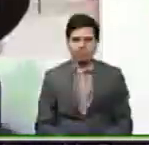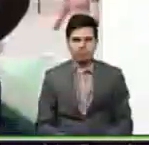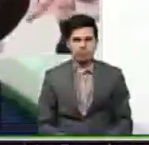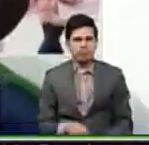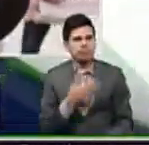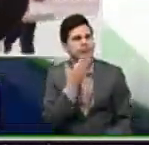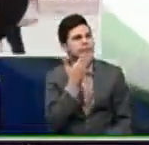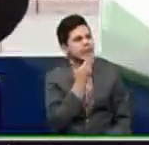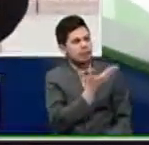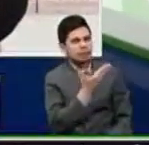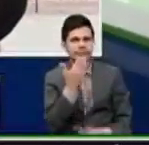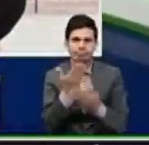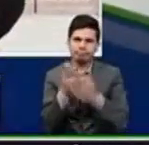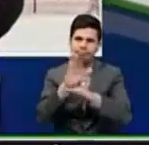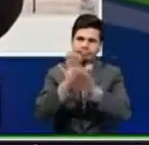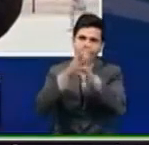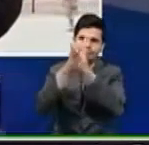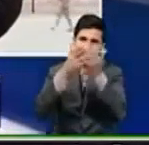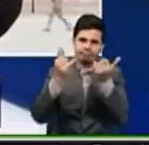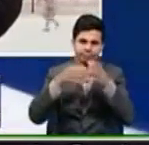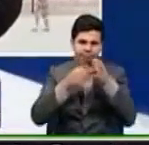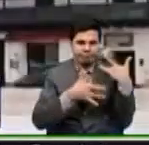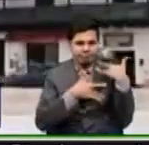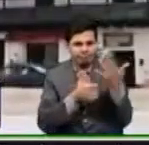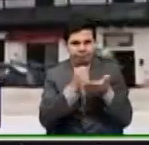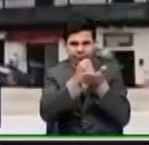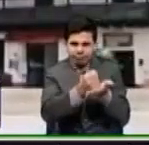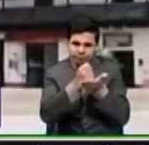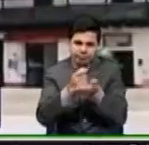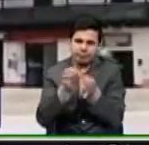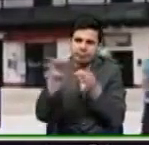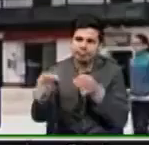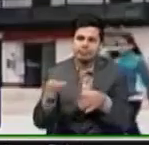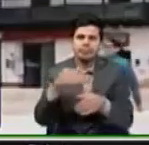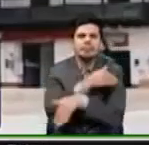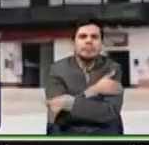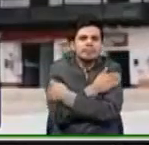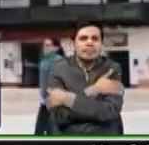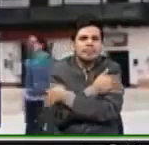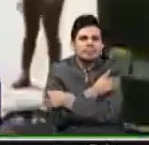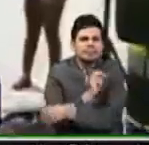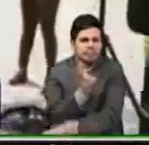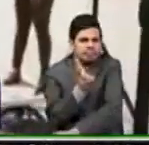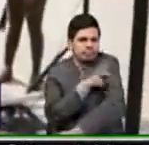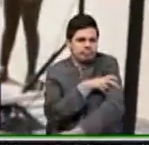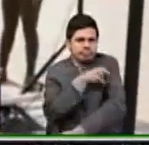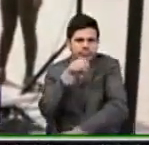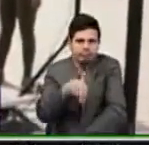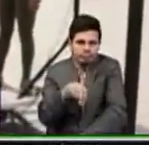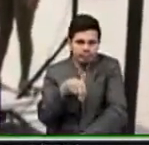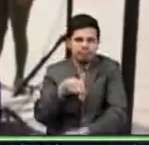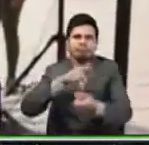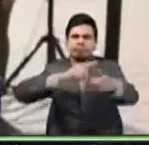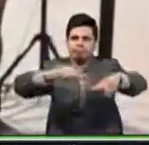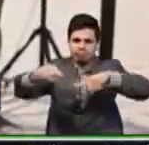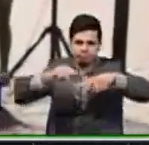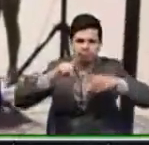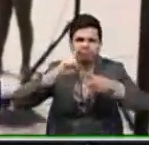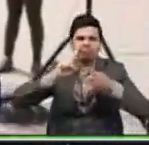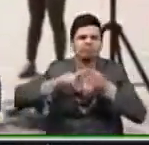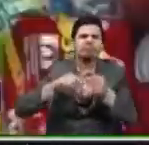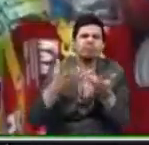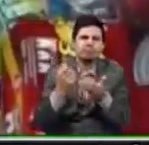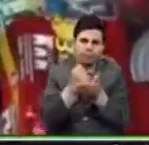Gracias, buenas tardes. Esta campaña de donación de ayuda la lideró en el municipio de Pamplona la personería del municipio. El objetivo